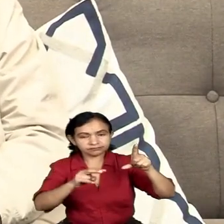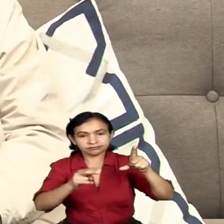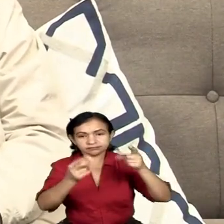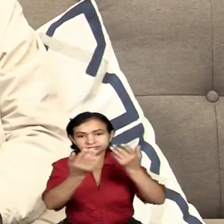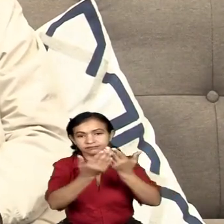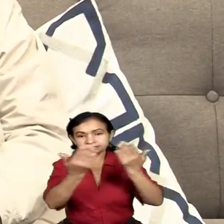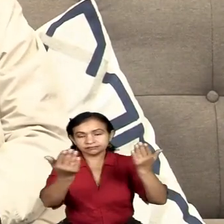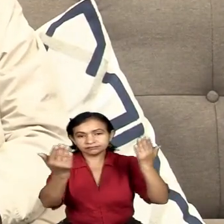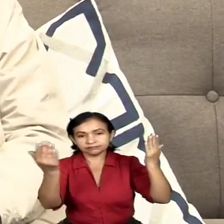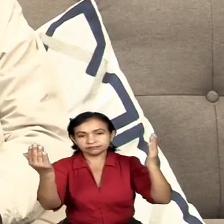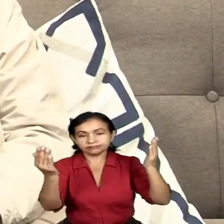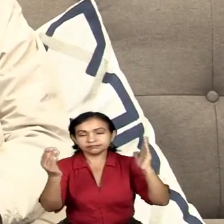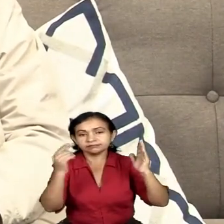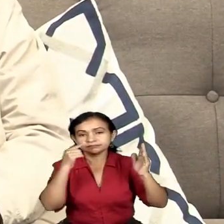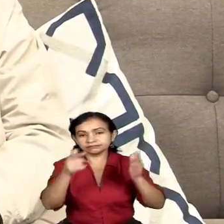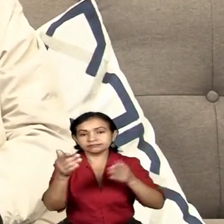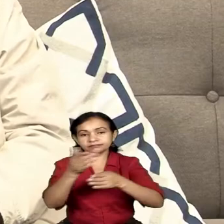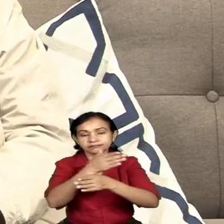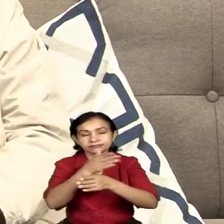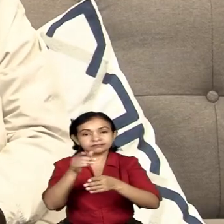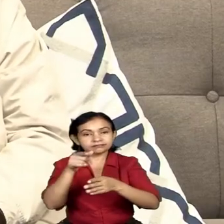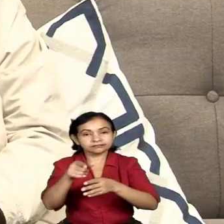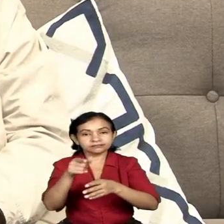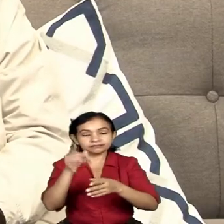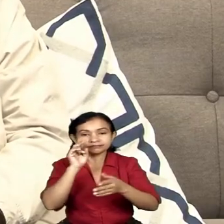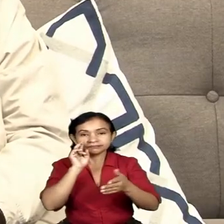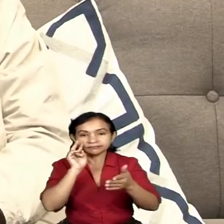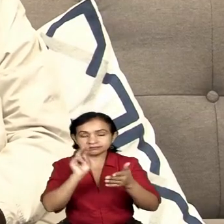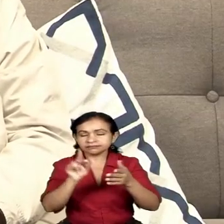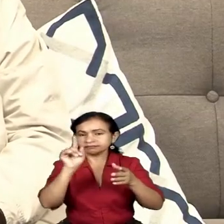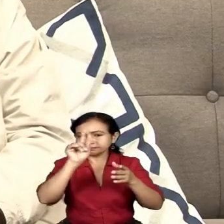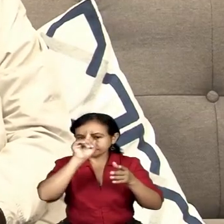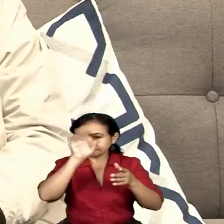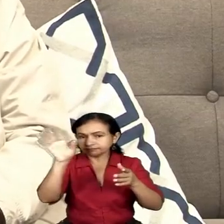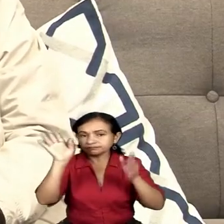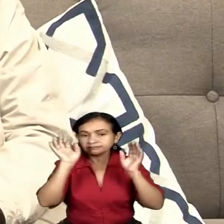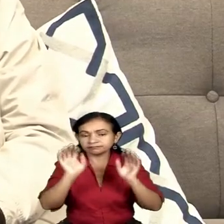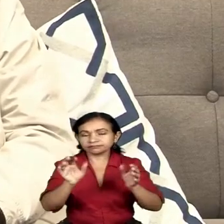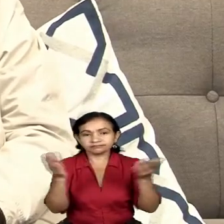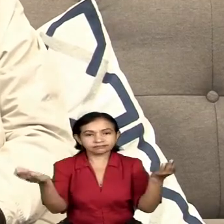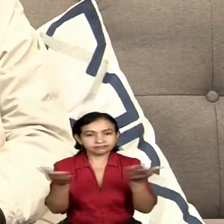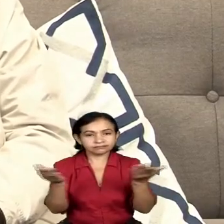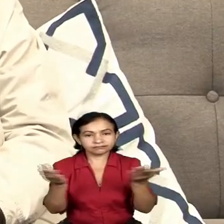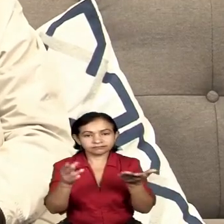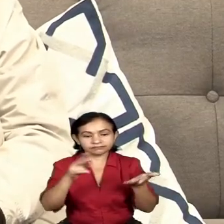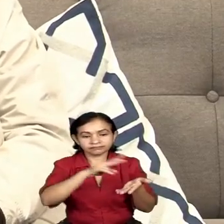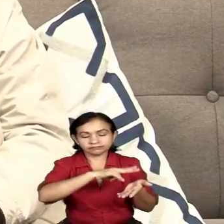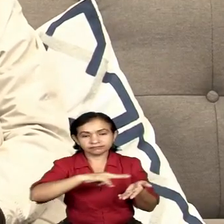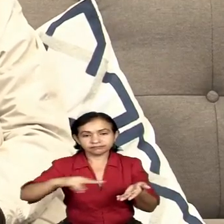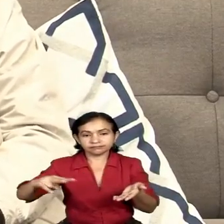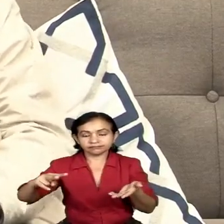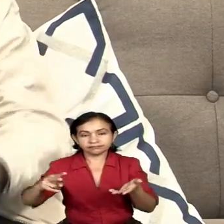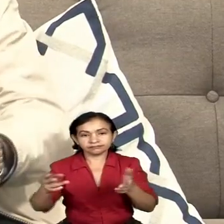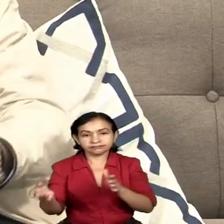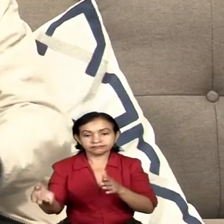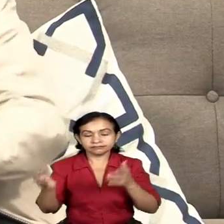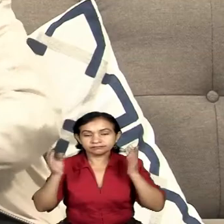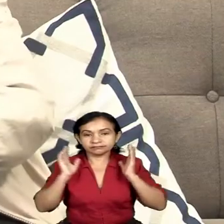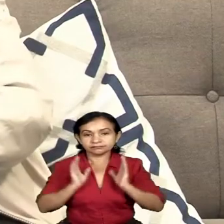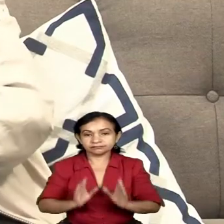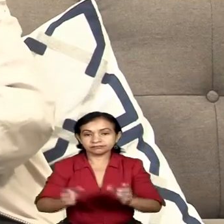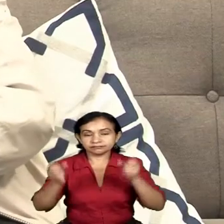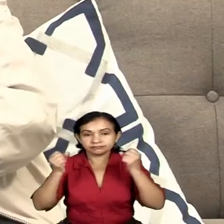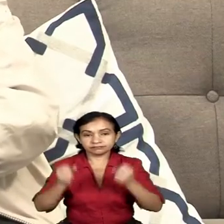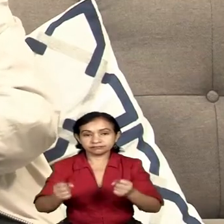en la entrada donde fue la Casa del Obrero, donde se ve claramente cómo arrastraron el cadáver de Rigoberto como que